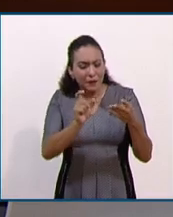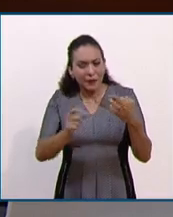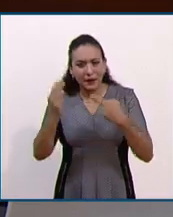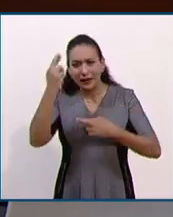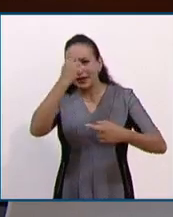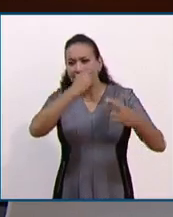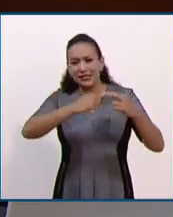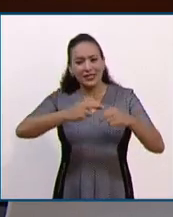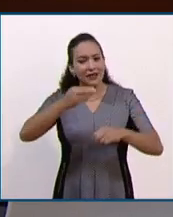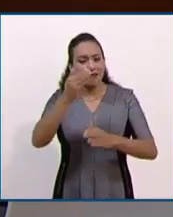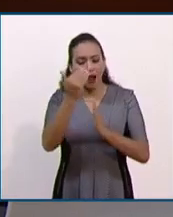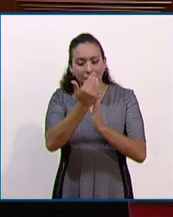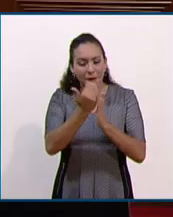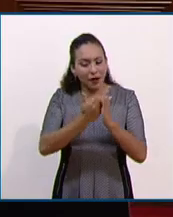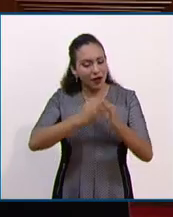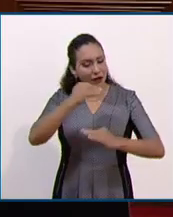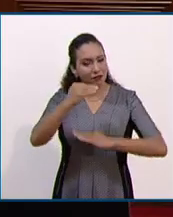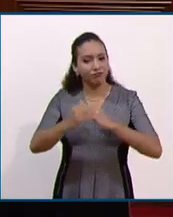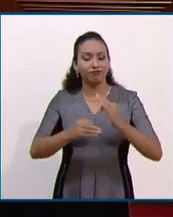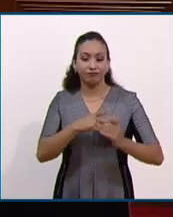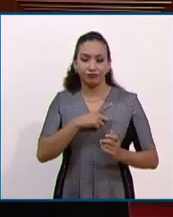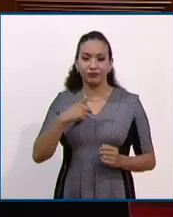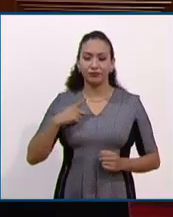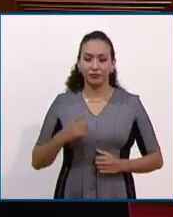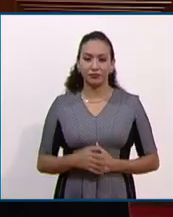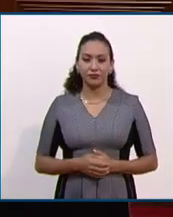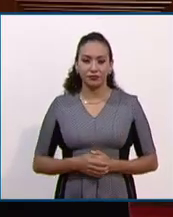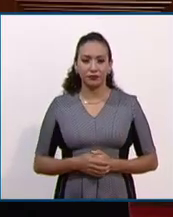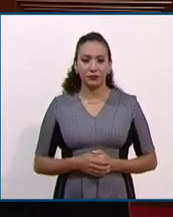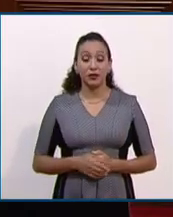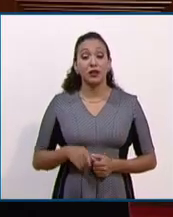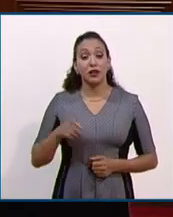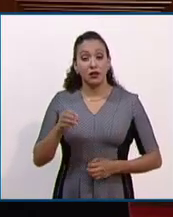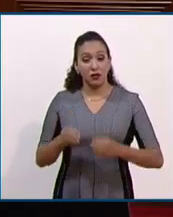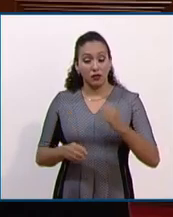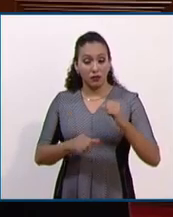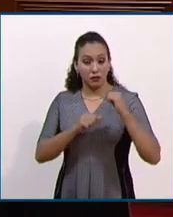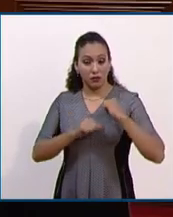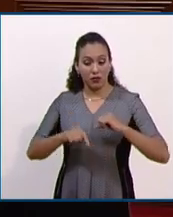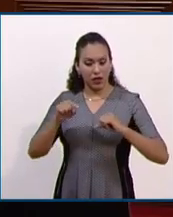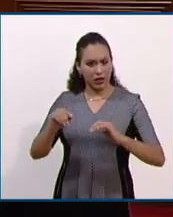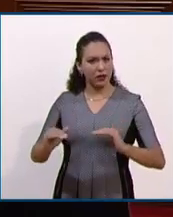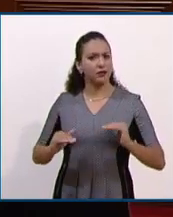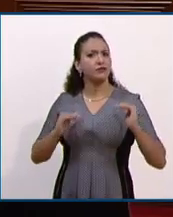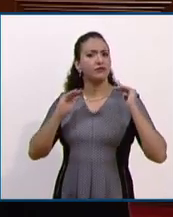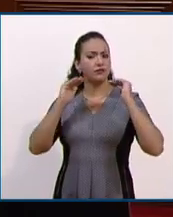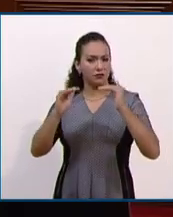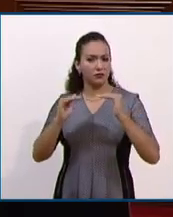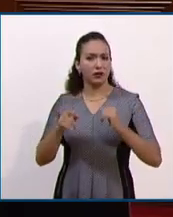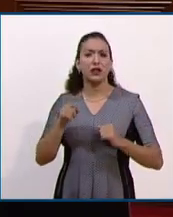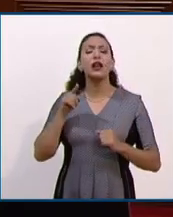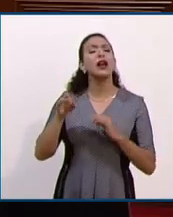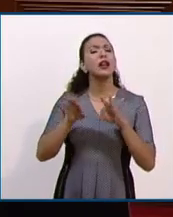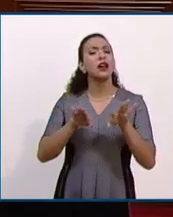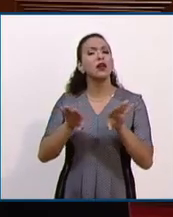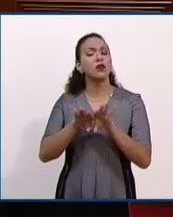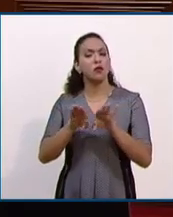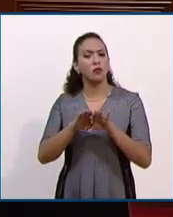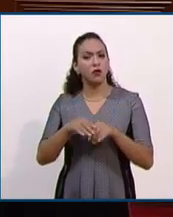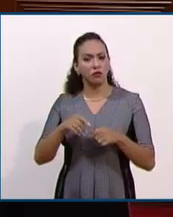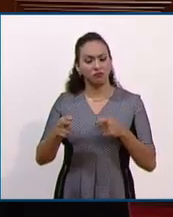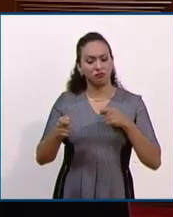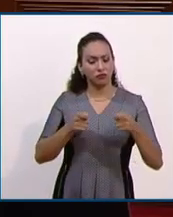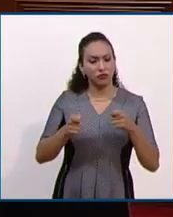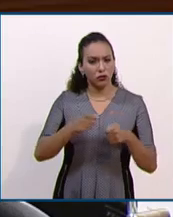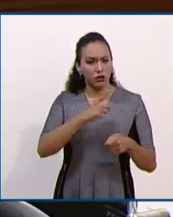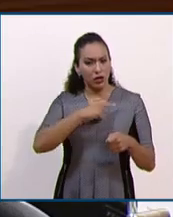el procedimiento legislativo. El Poder Judicial también es un poder soberano. Ejerce soberanía por disposición del propio pueblo expresada